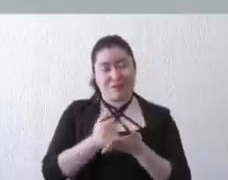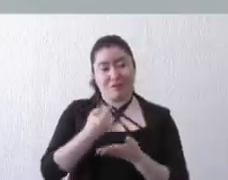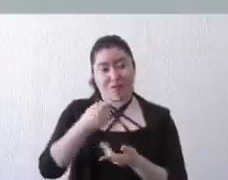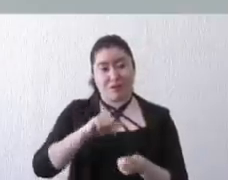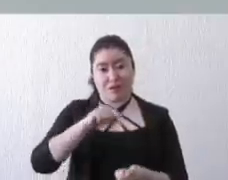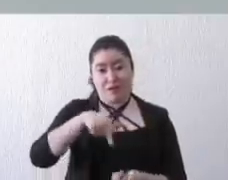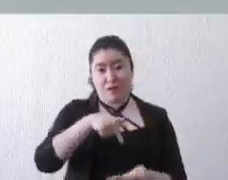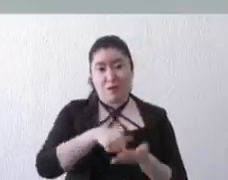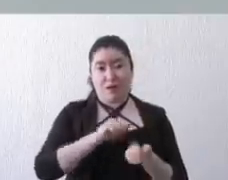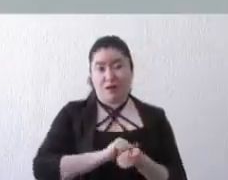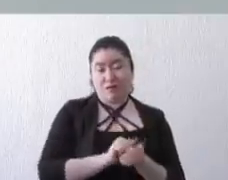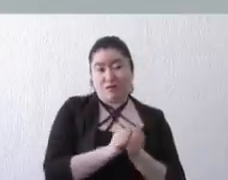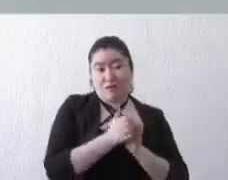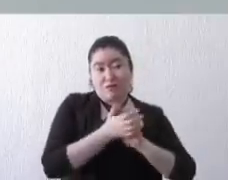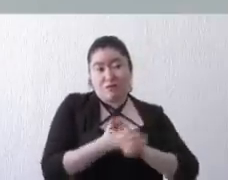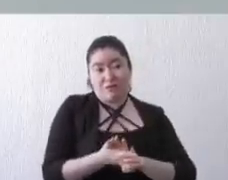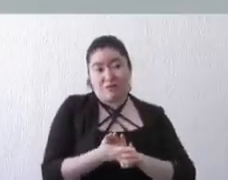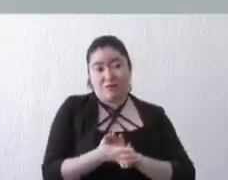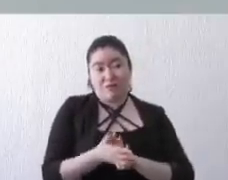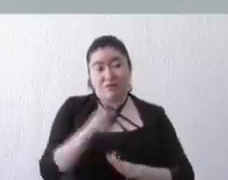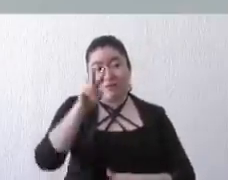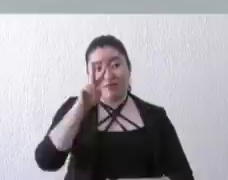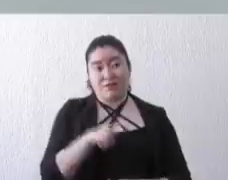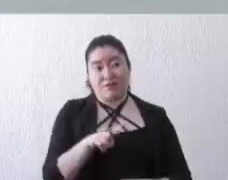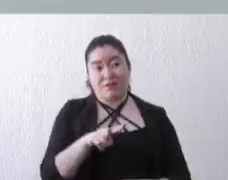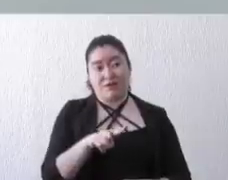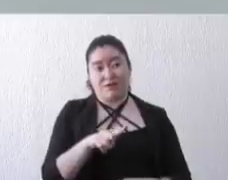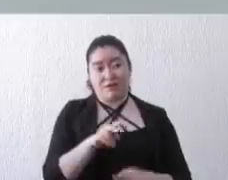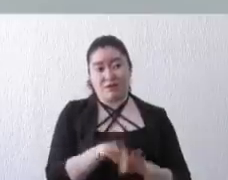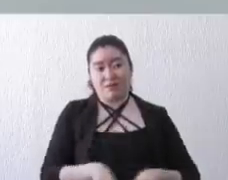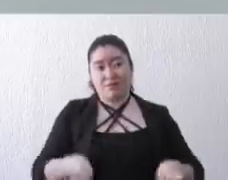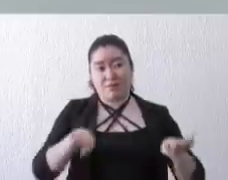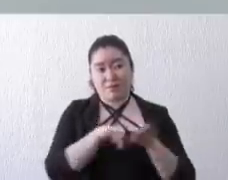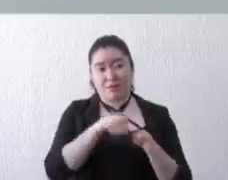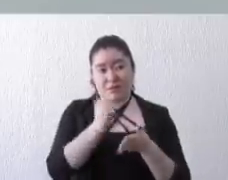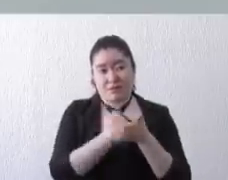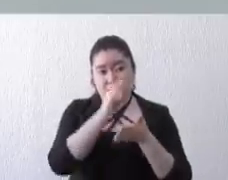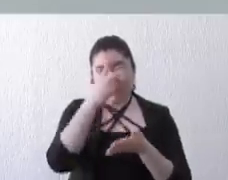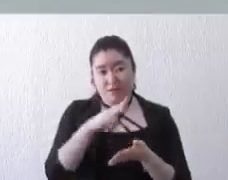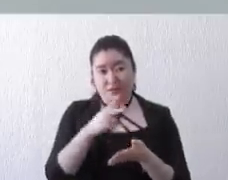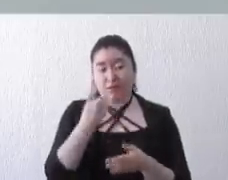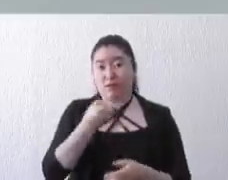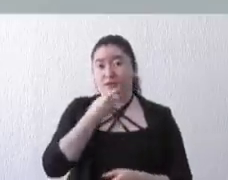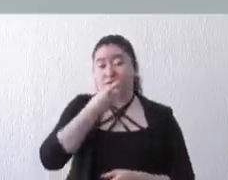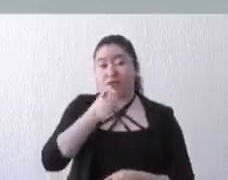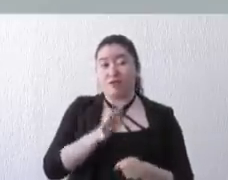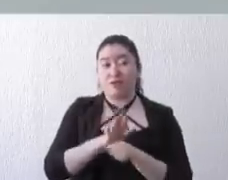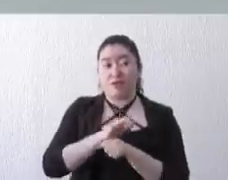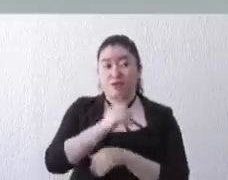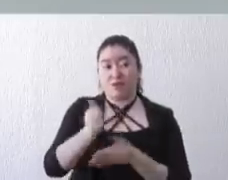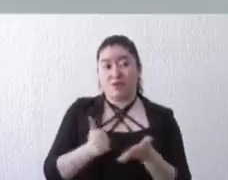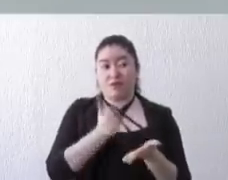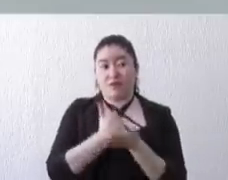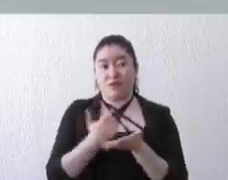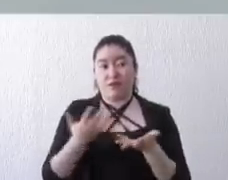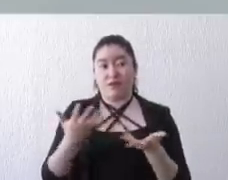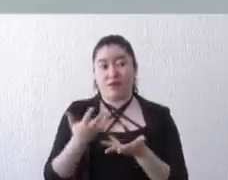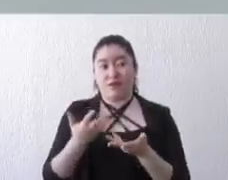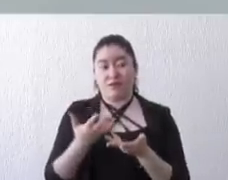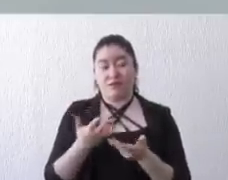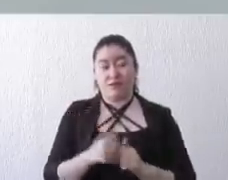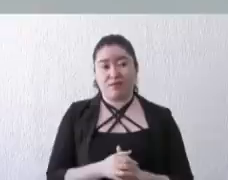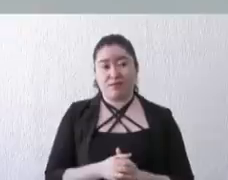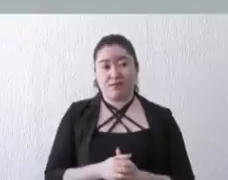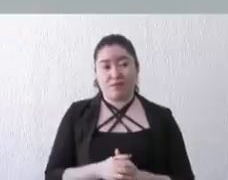y el proyecto fundamental de la Ciudad de México. Por eso decimos que la ciudad es capital cultural de América, porque aquí se